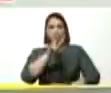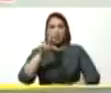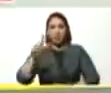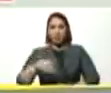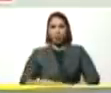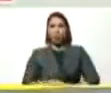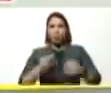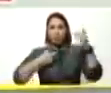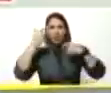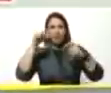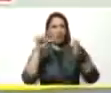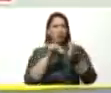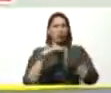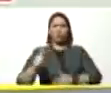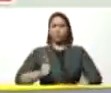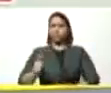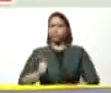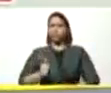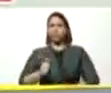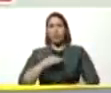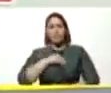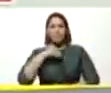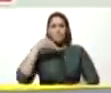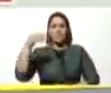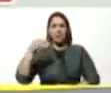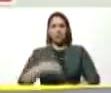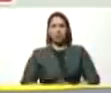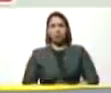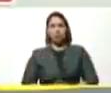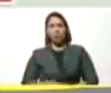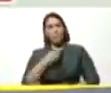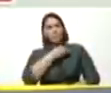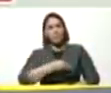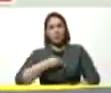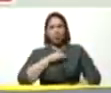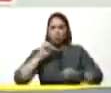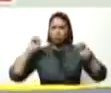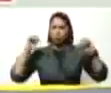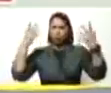Chávez, donde se encuentre su espíritu inmortal, misión cumplida.